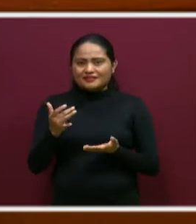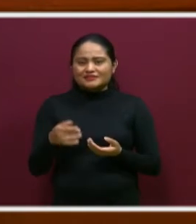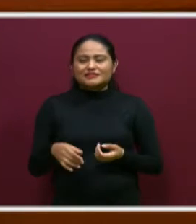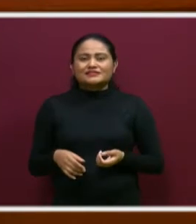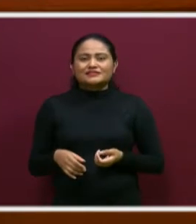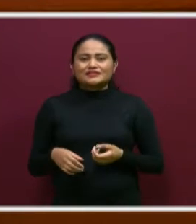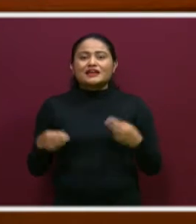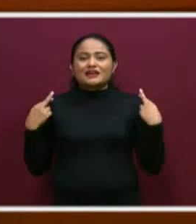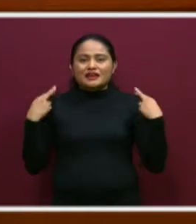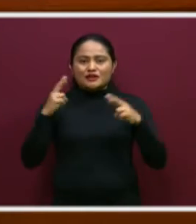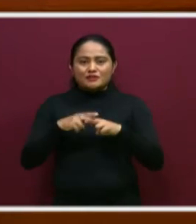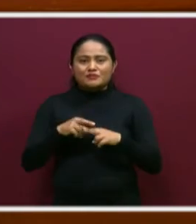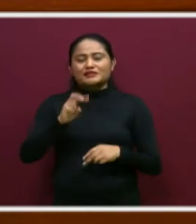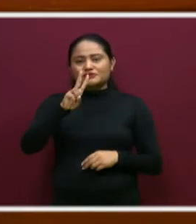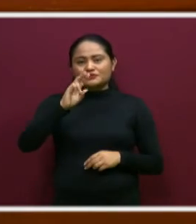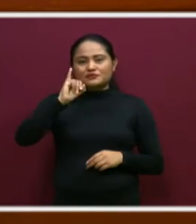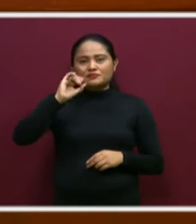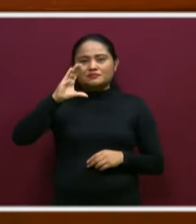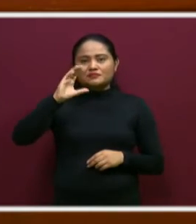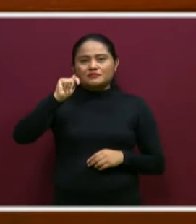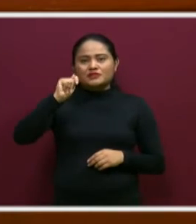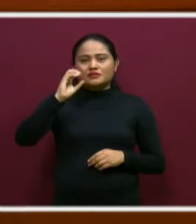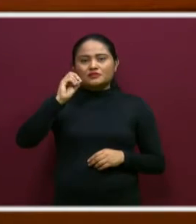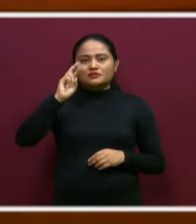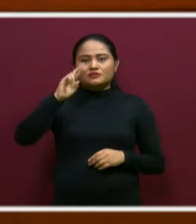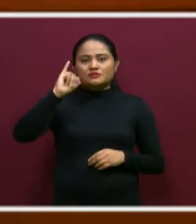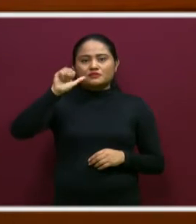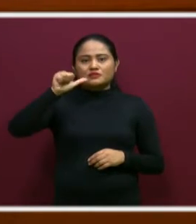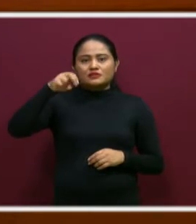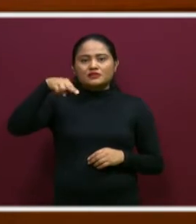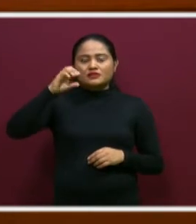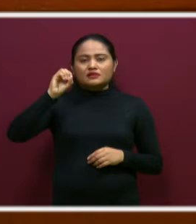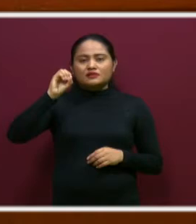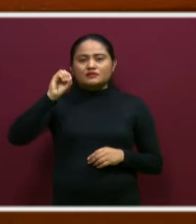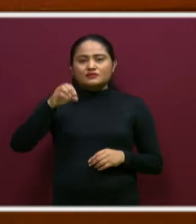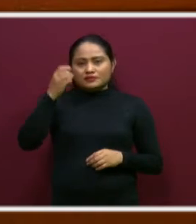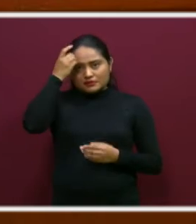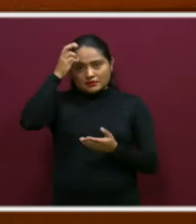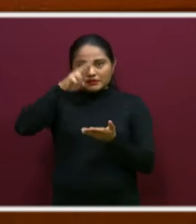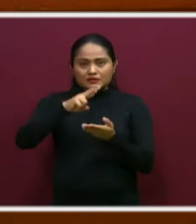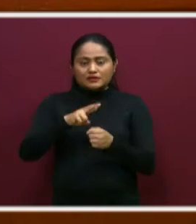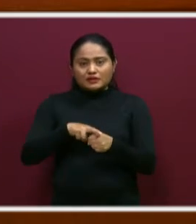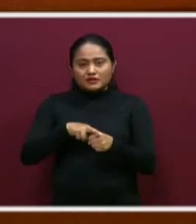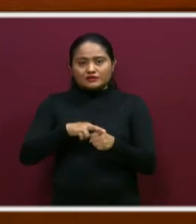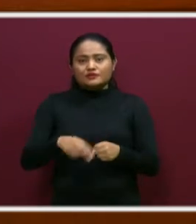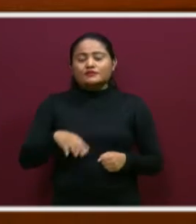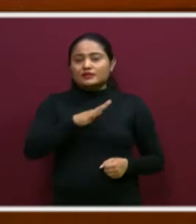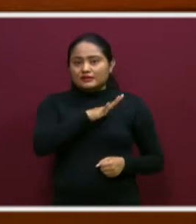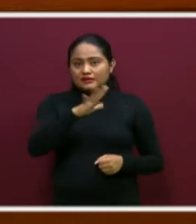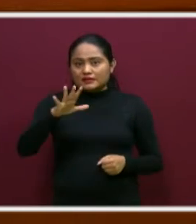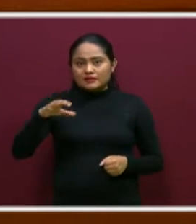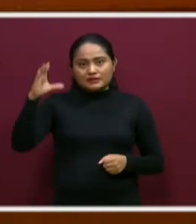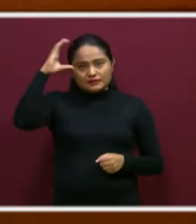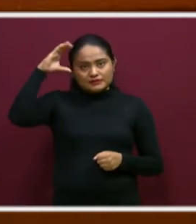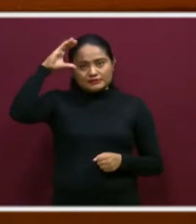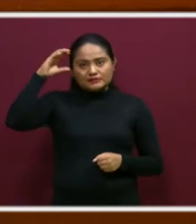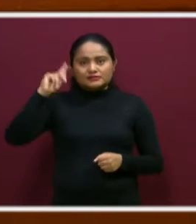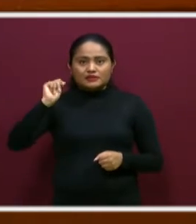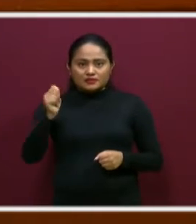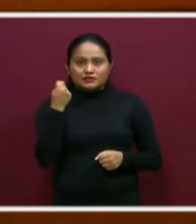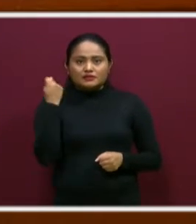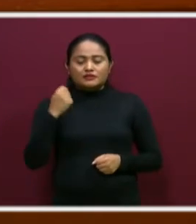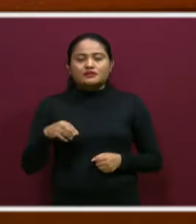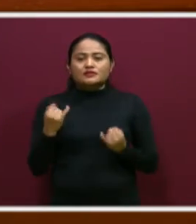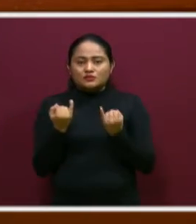victoriano cobarrubia salvatori él es director general del consejo de ciencia y tecnología también a la maestra mónica